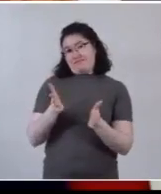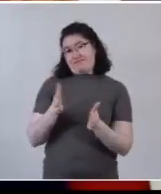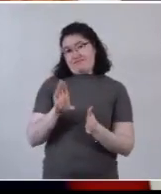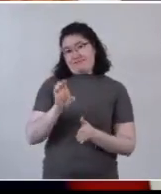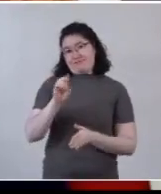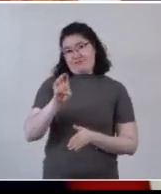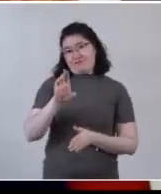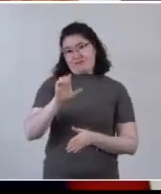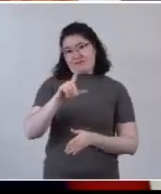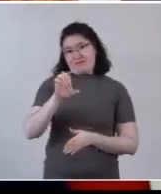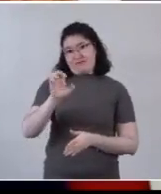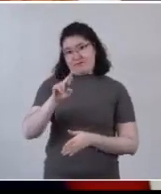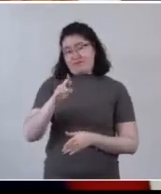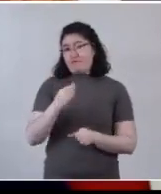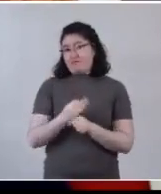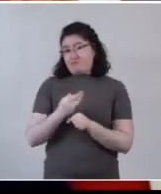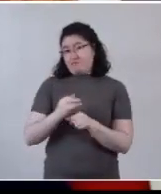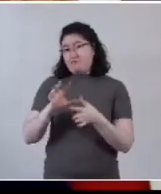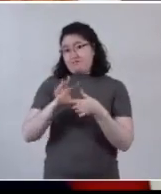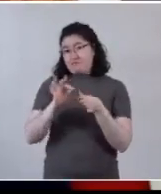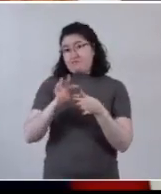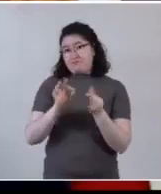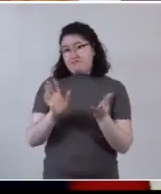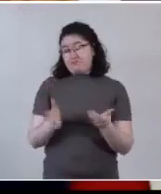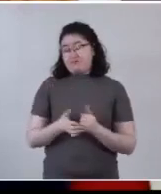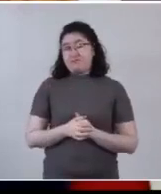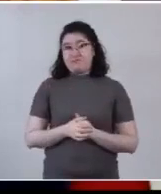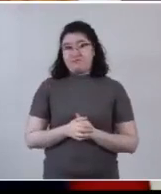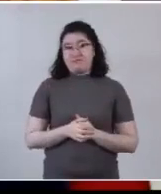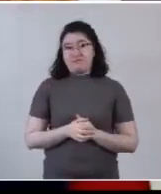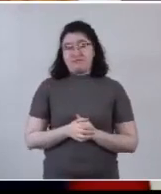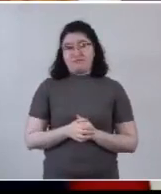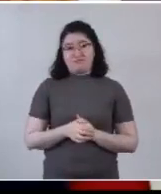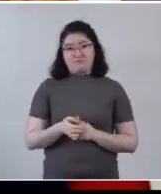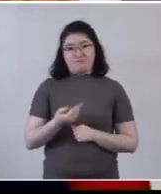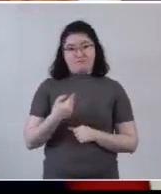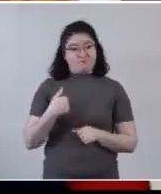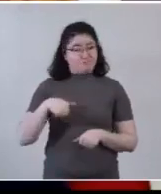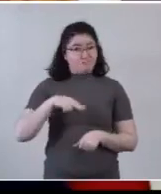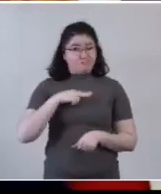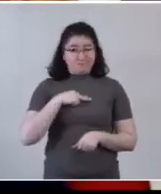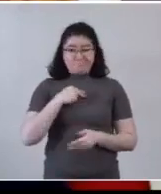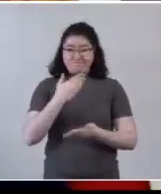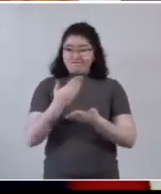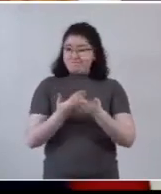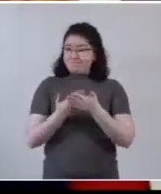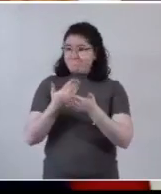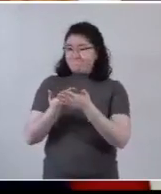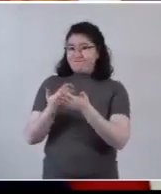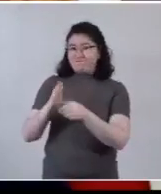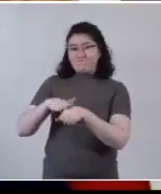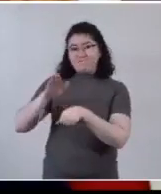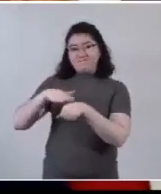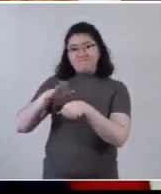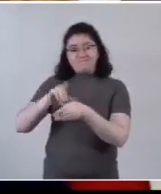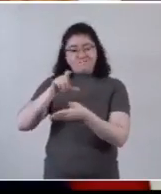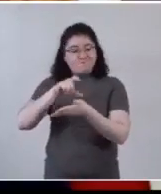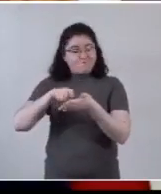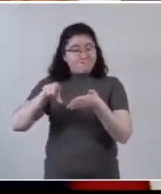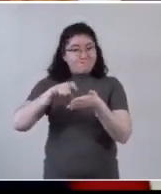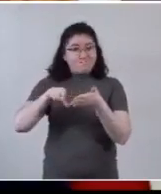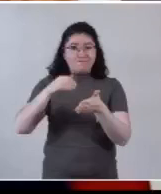canciller hasta el momento, y seguiremos consiguiendo lo que haga